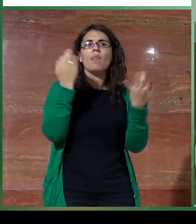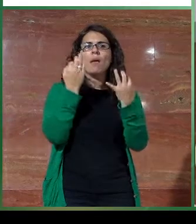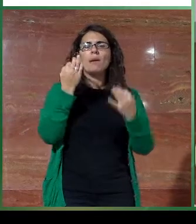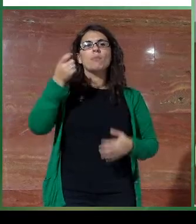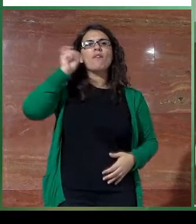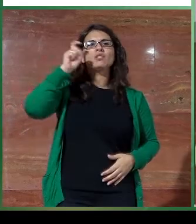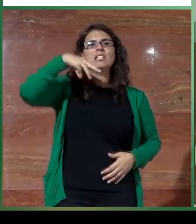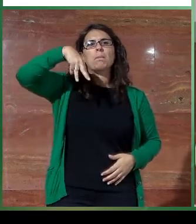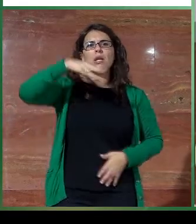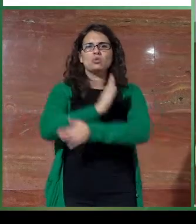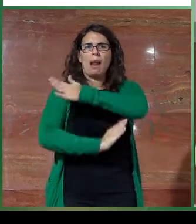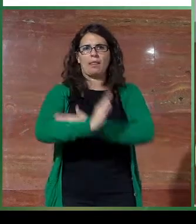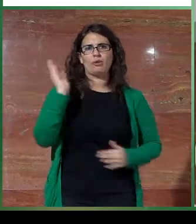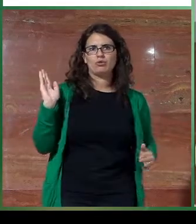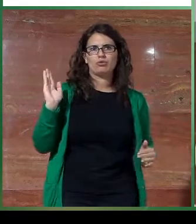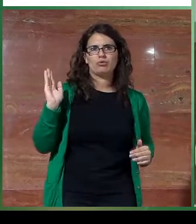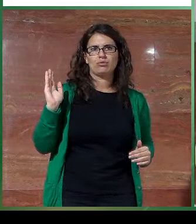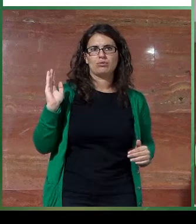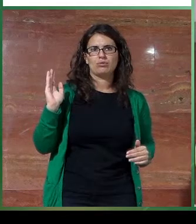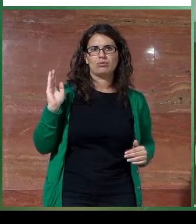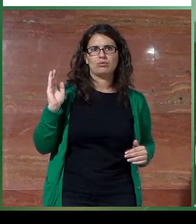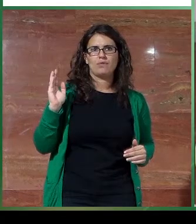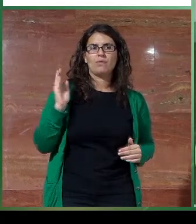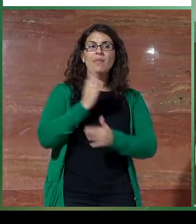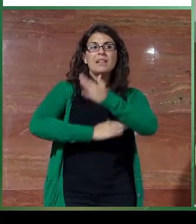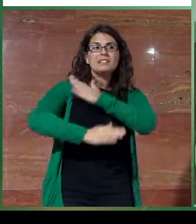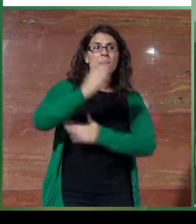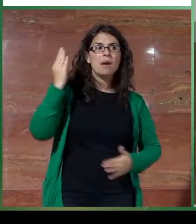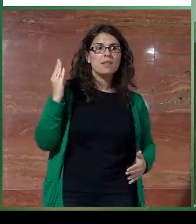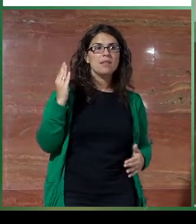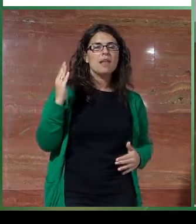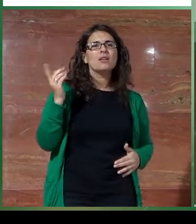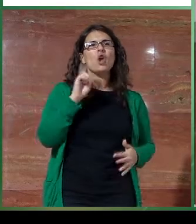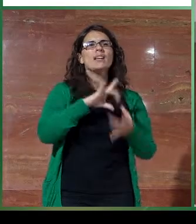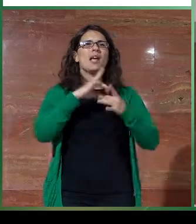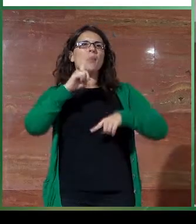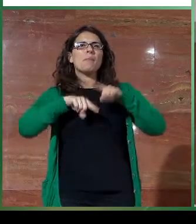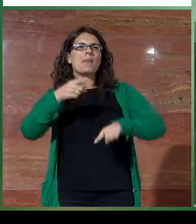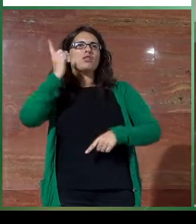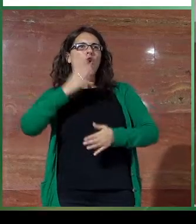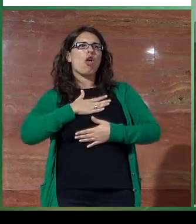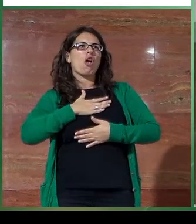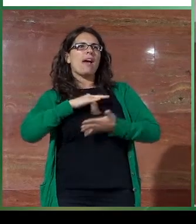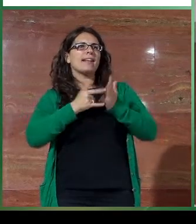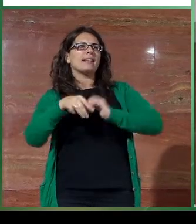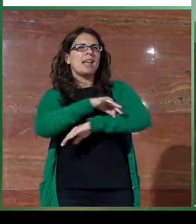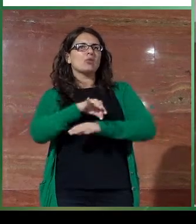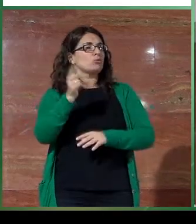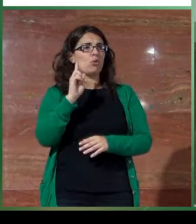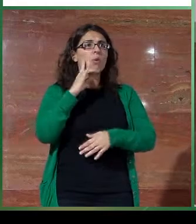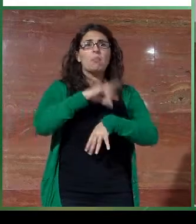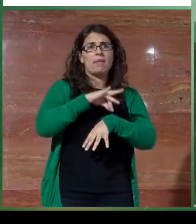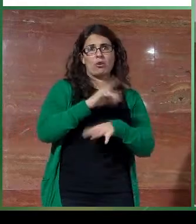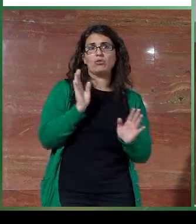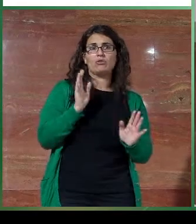minusválidos. No los hay. Es decir, la discapacidad no es cosa de los arquitectos, los médicos no la han sabido resolver, es de